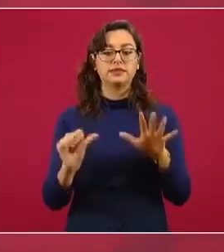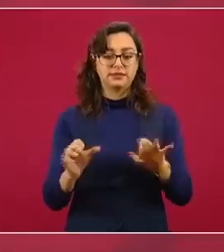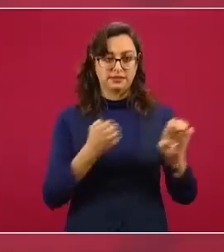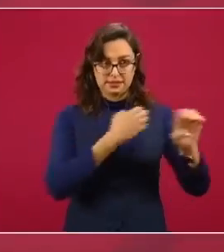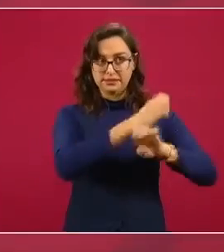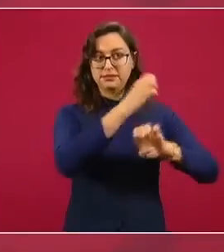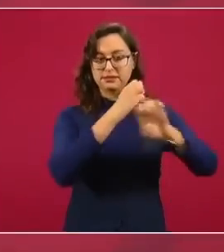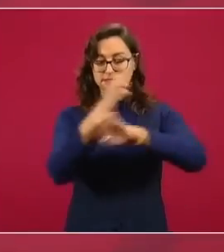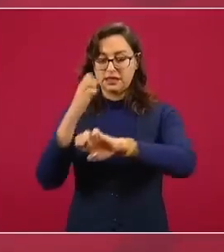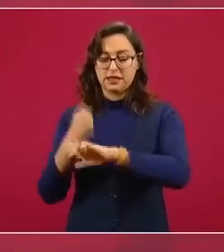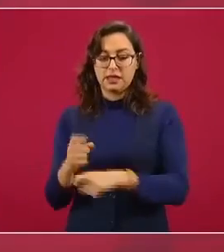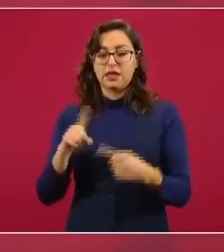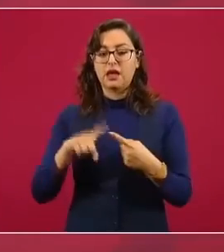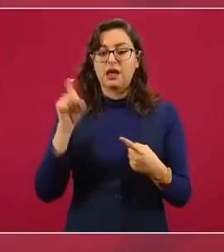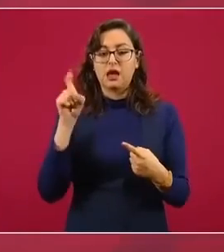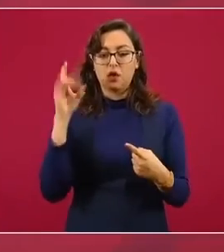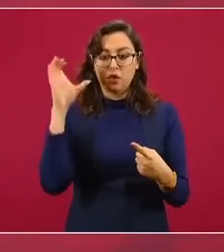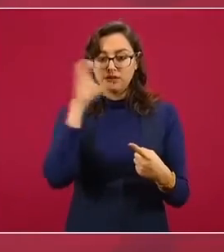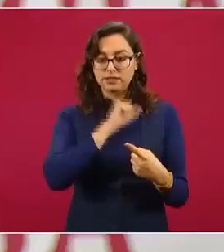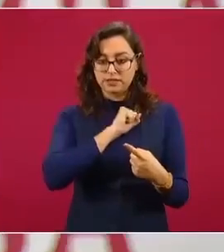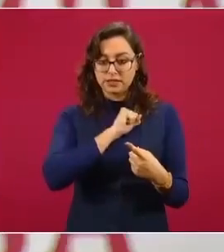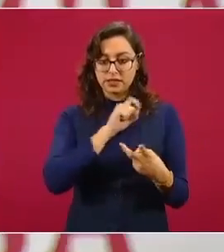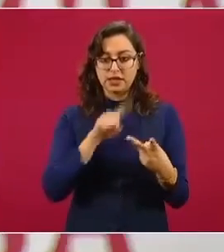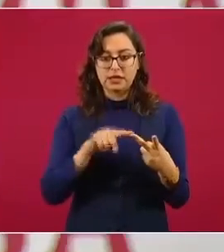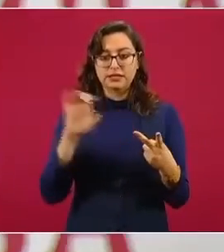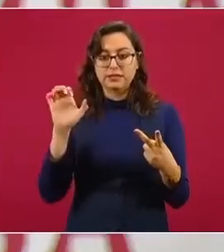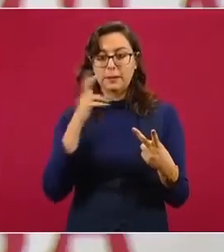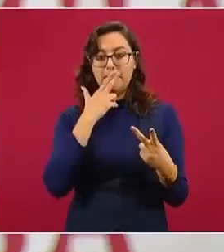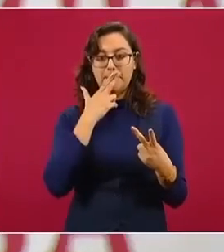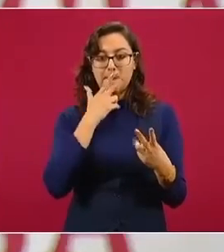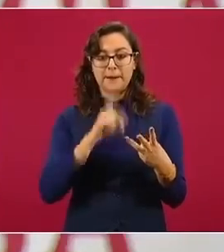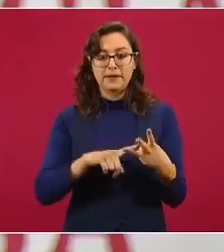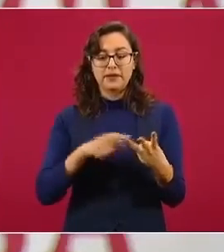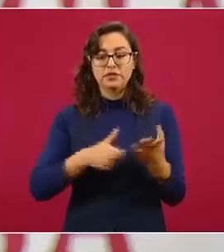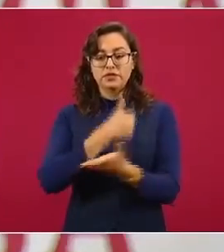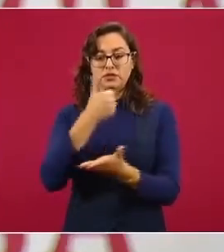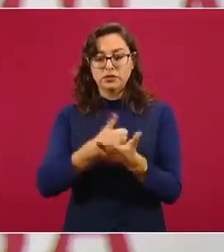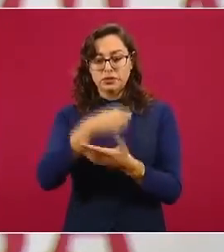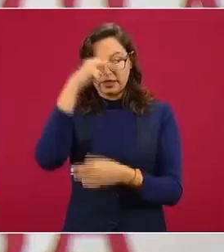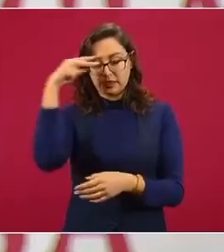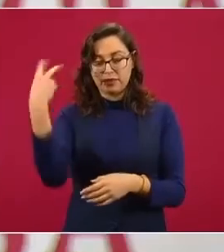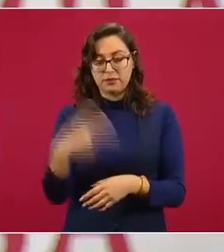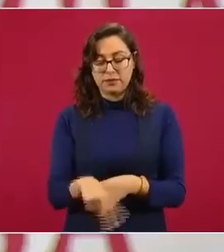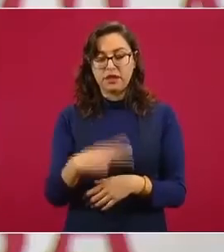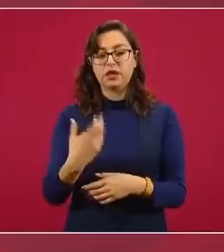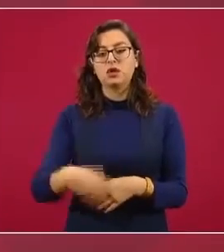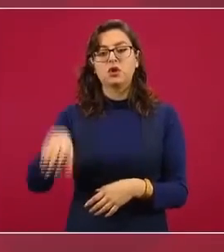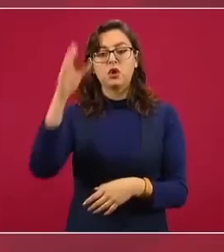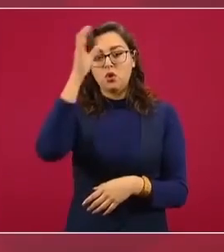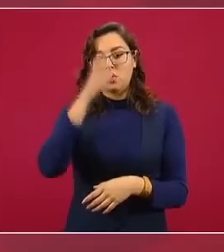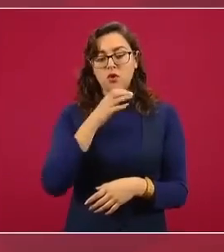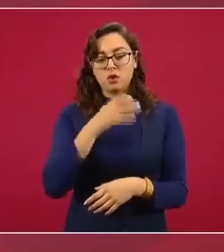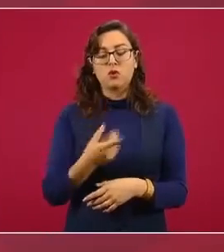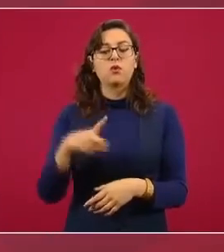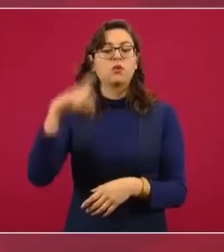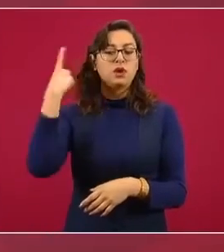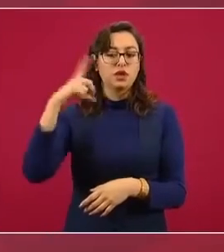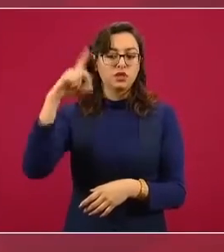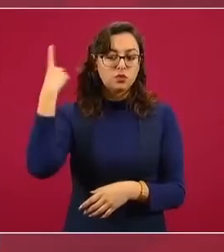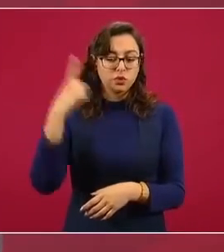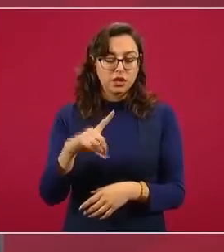momento: Aguascalientes, Chihuahua, Ciudad de México, Coahuila,